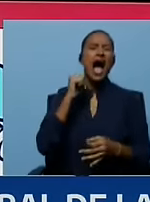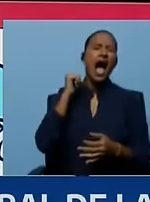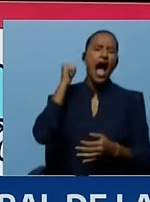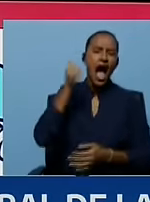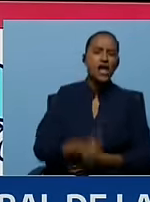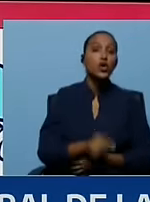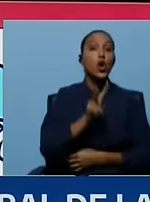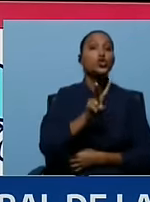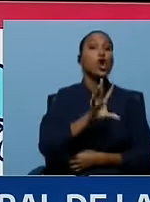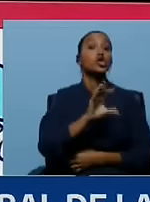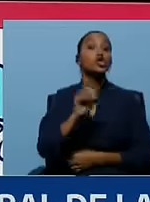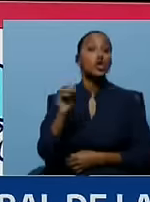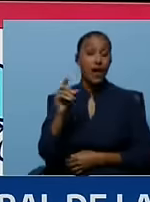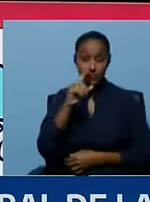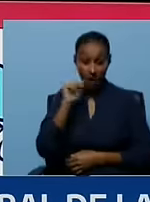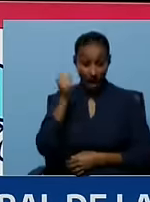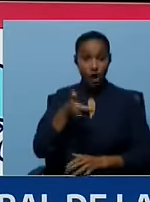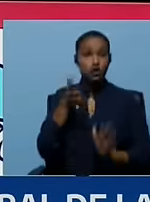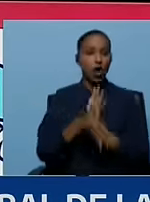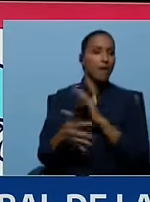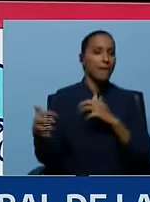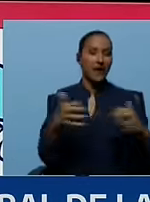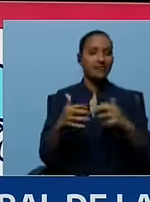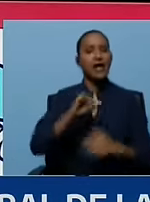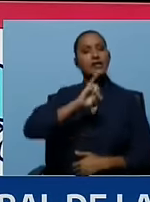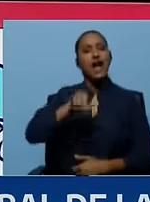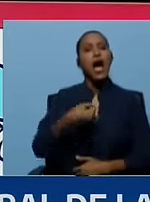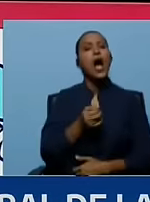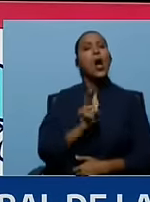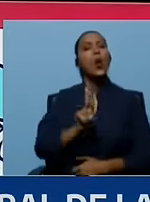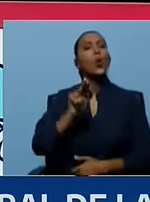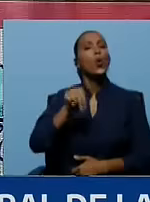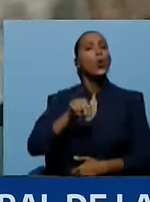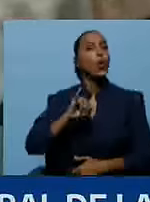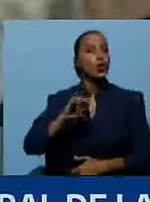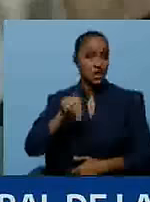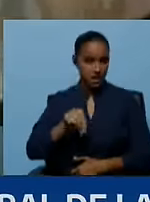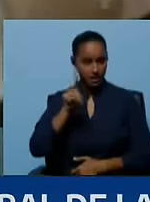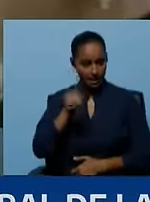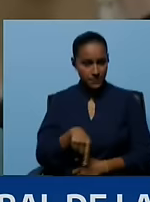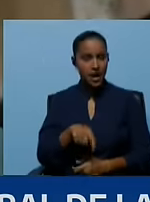Sudamérica con las batallas de Junín y Ayacucho.